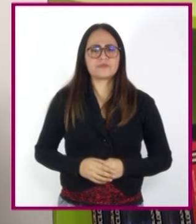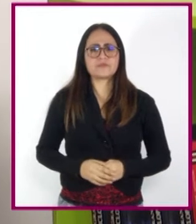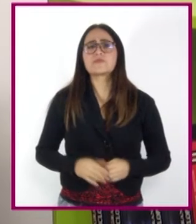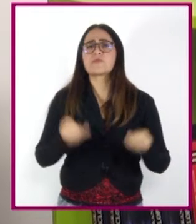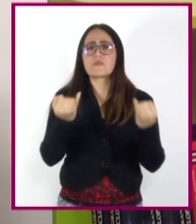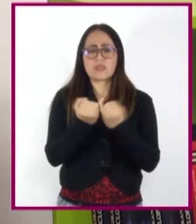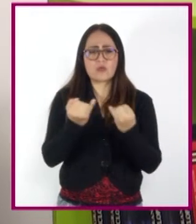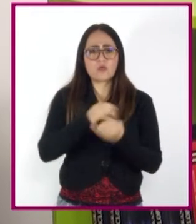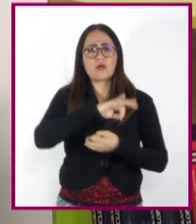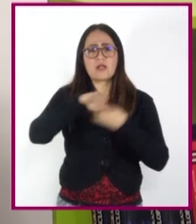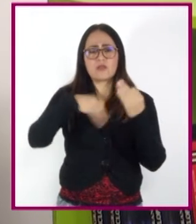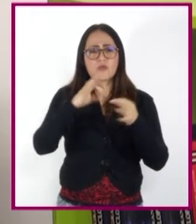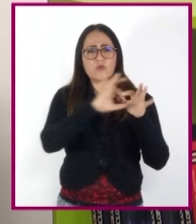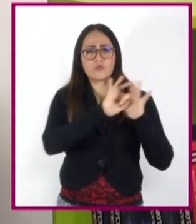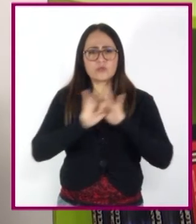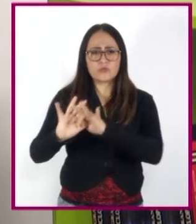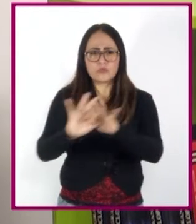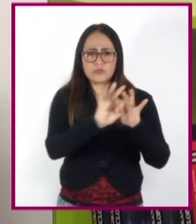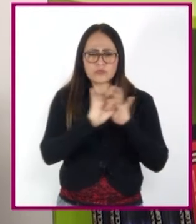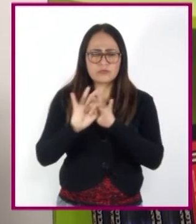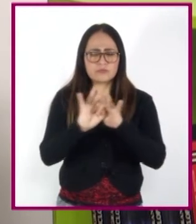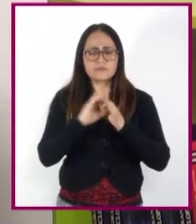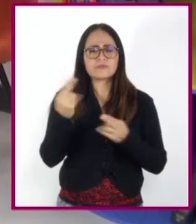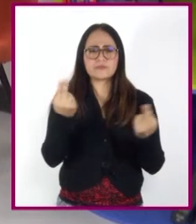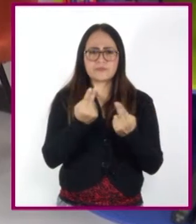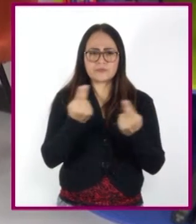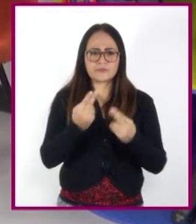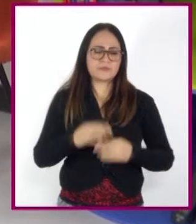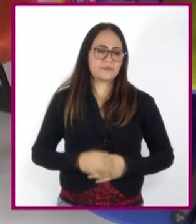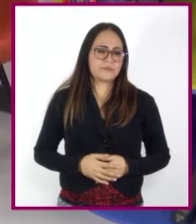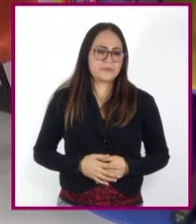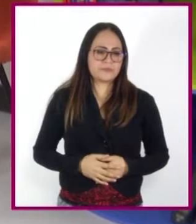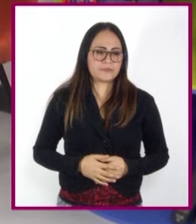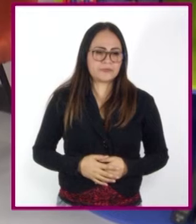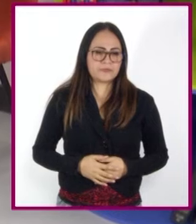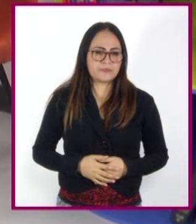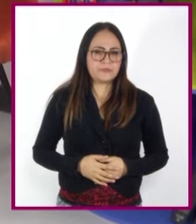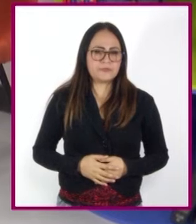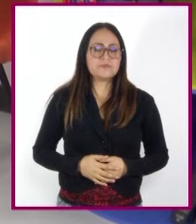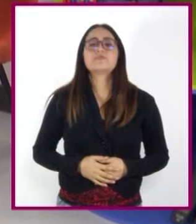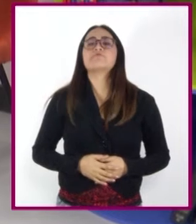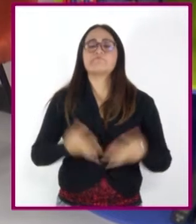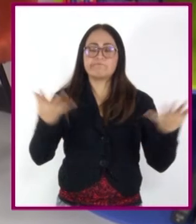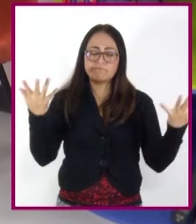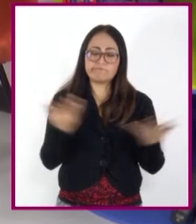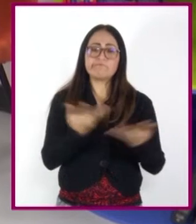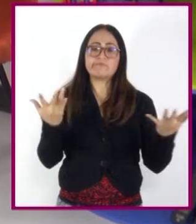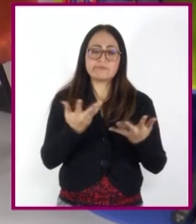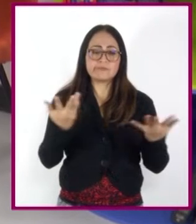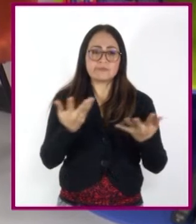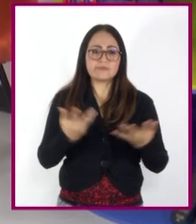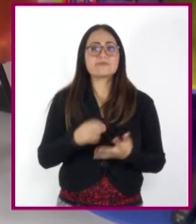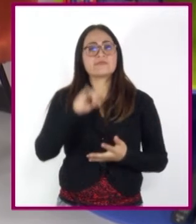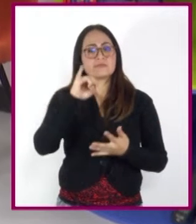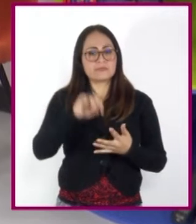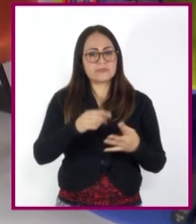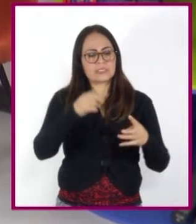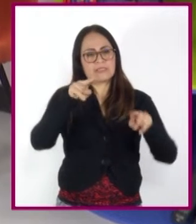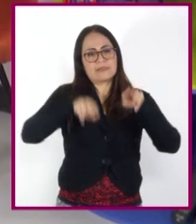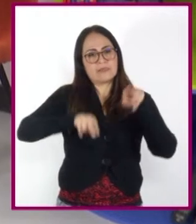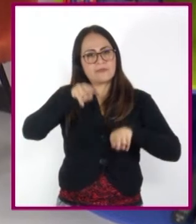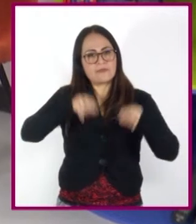más armoniosa y construir lazos en conjunto. Debemos llevar acciones desde varios